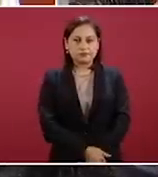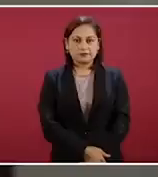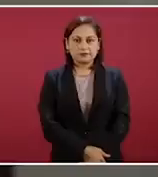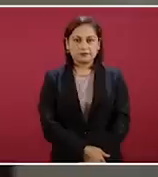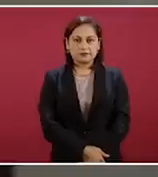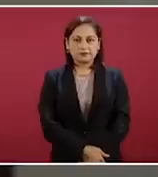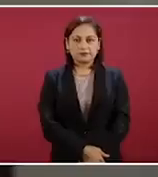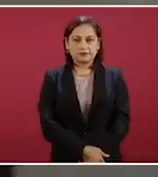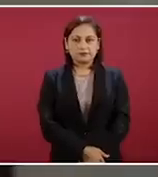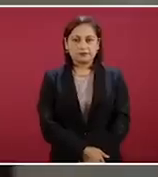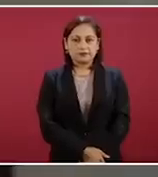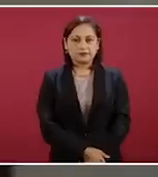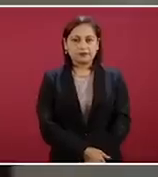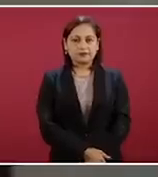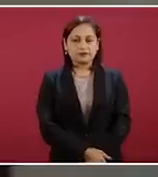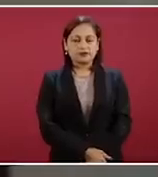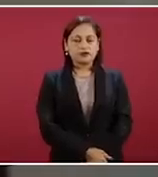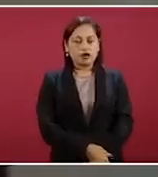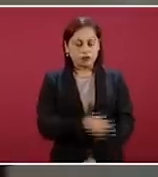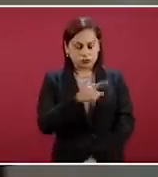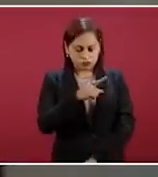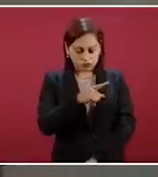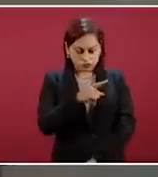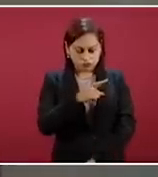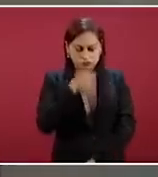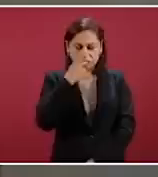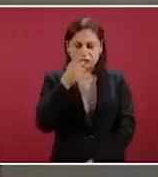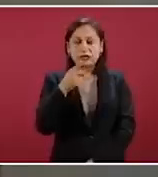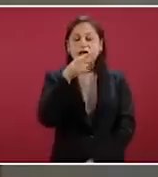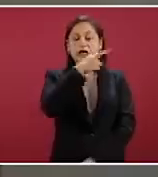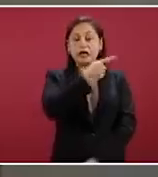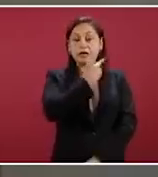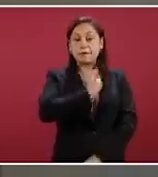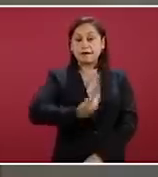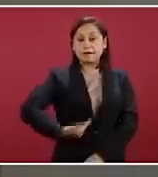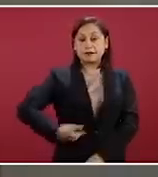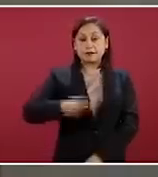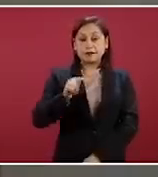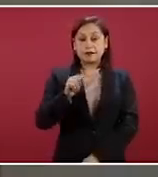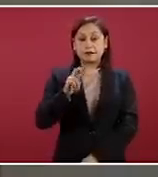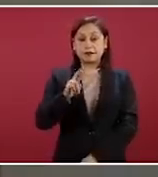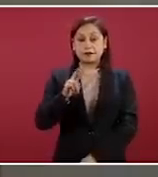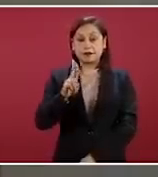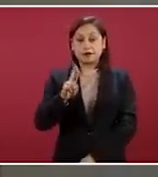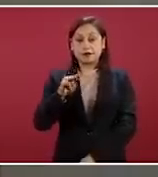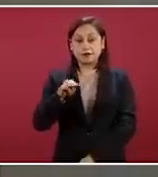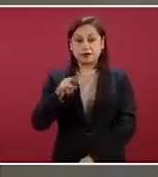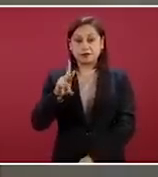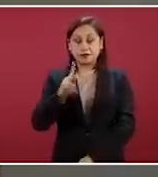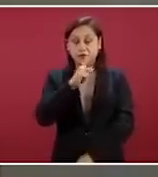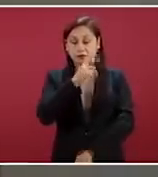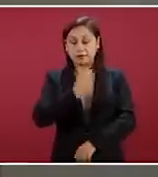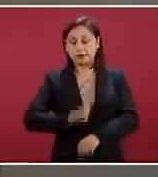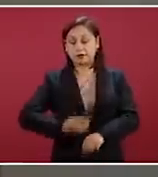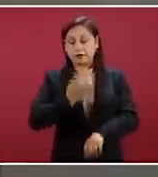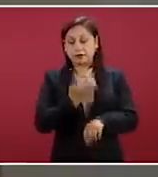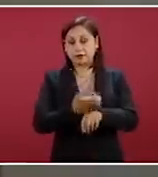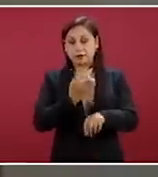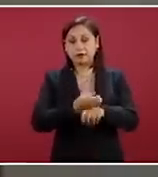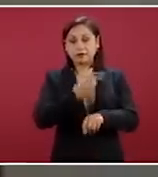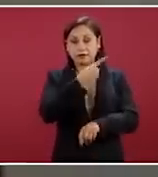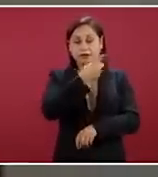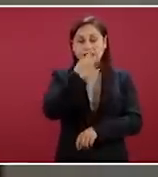a raíz de lo comentado por el presidente Donald Trump sobre catalogar a los cárteles mexicanos